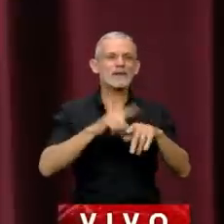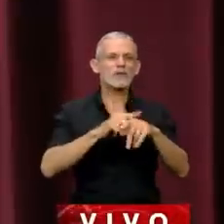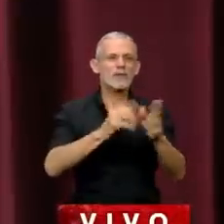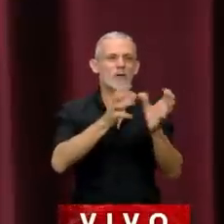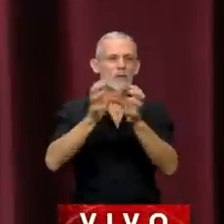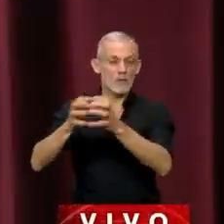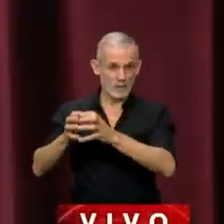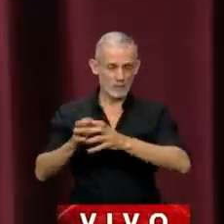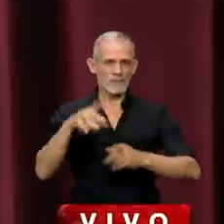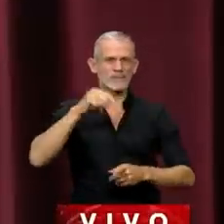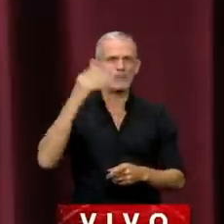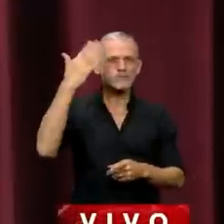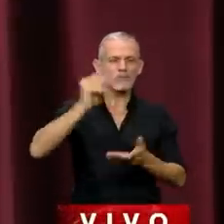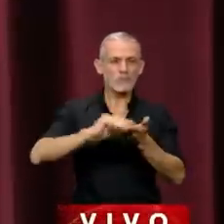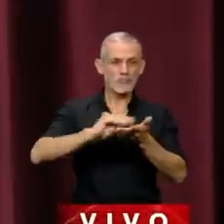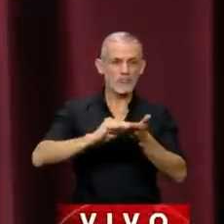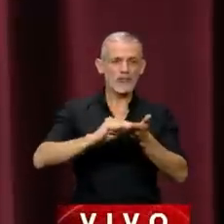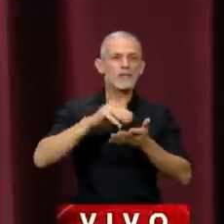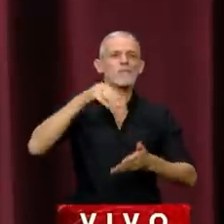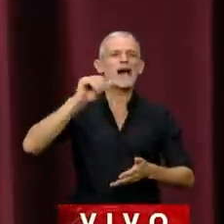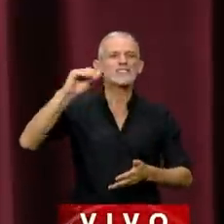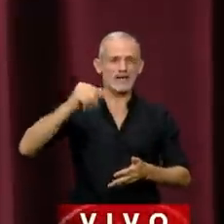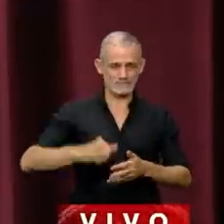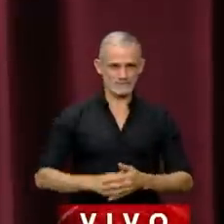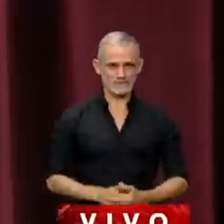tiempos de bloques. En uso de la palabra, la diputada Mónica Macha.